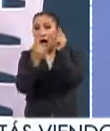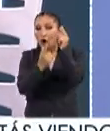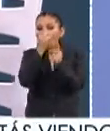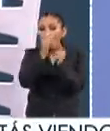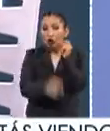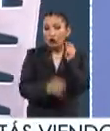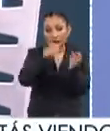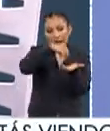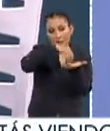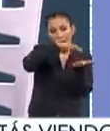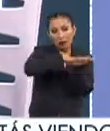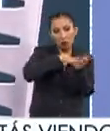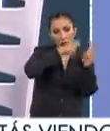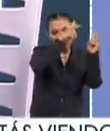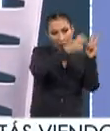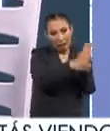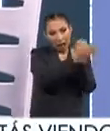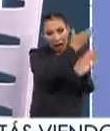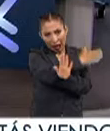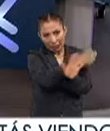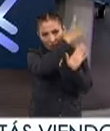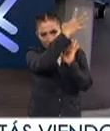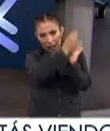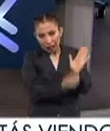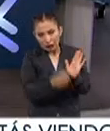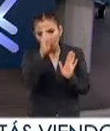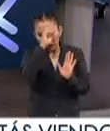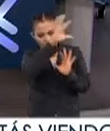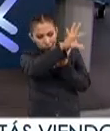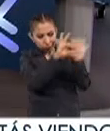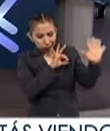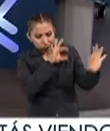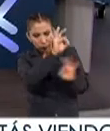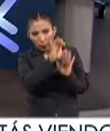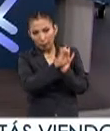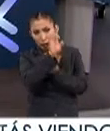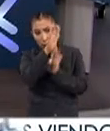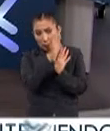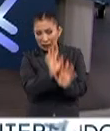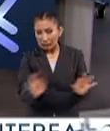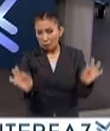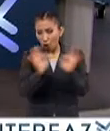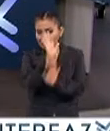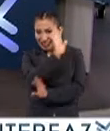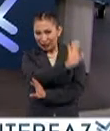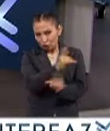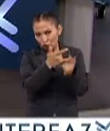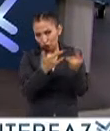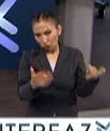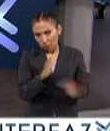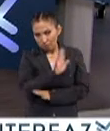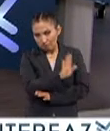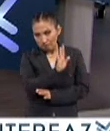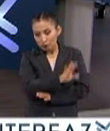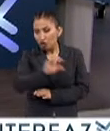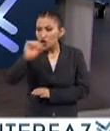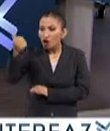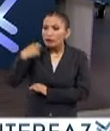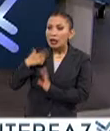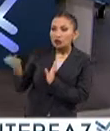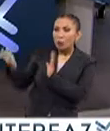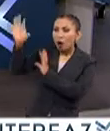son reimpresiones de títulos que ellos en un consejo eligieron como los más representativos de su historia y otras